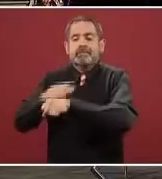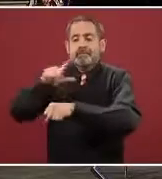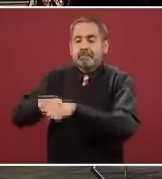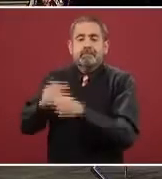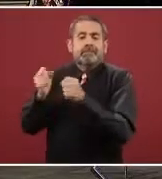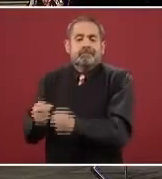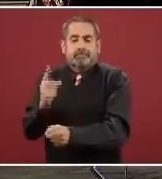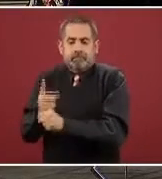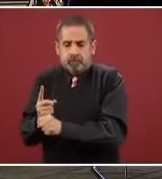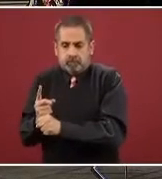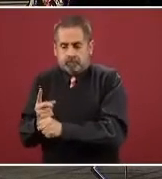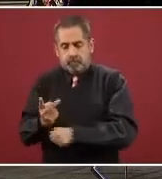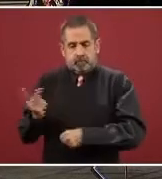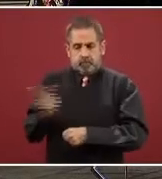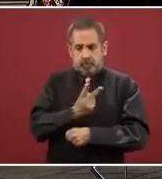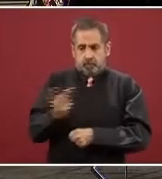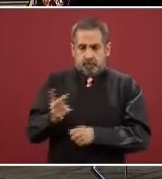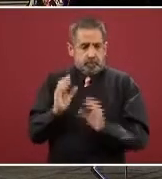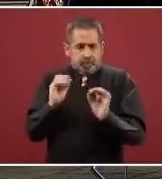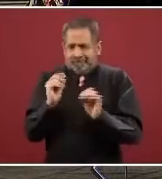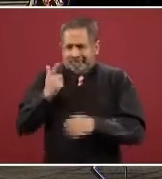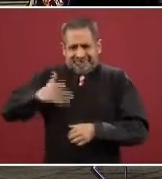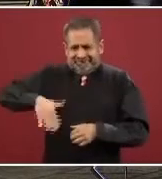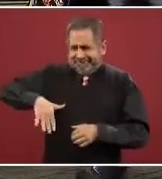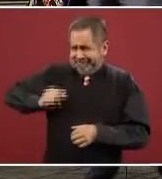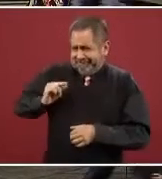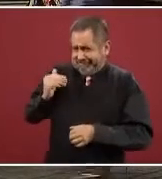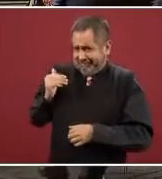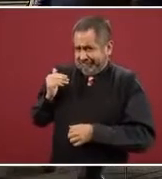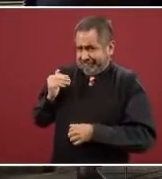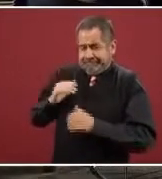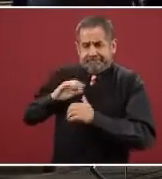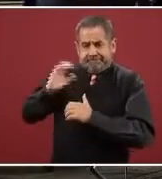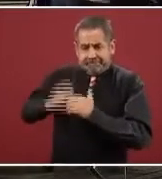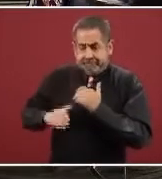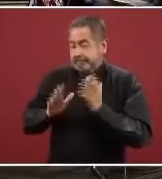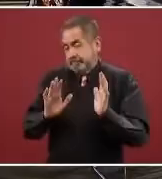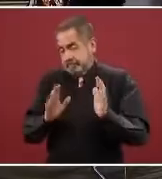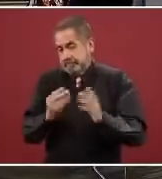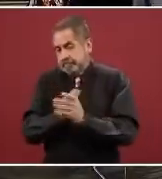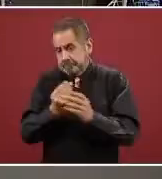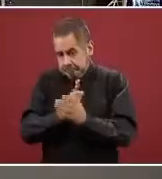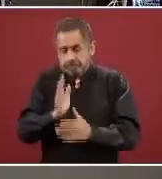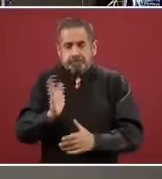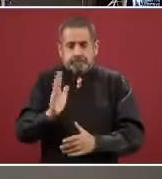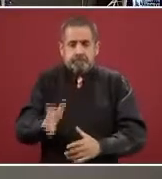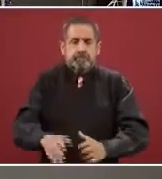Es el que está sesionando o acaba de terminar de sesionar en estos momentos.